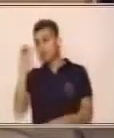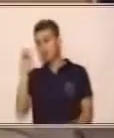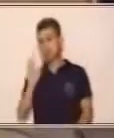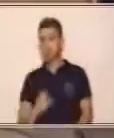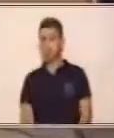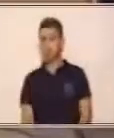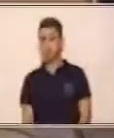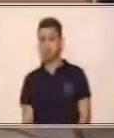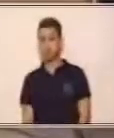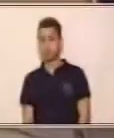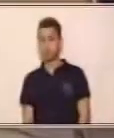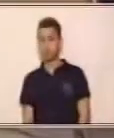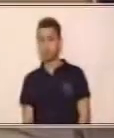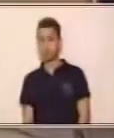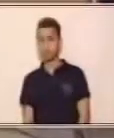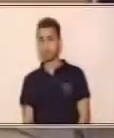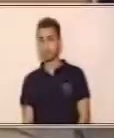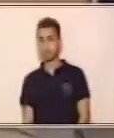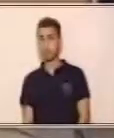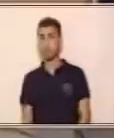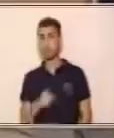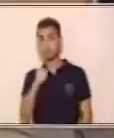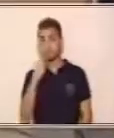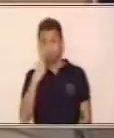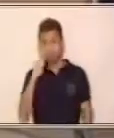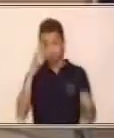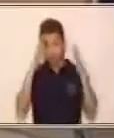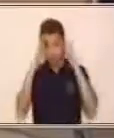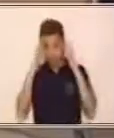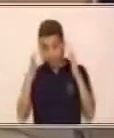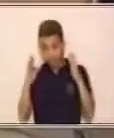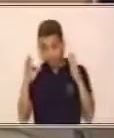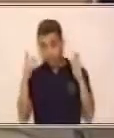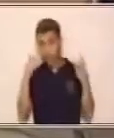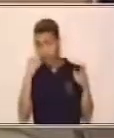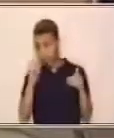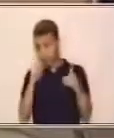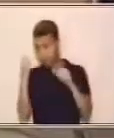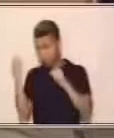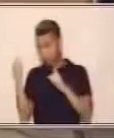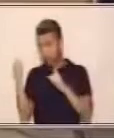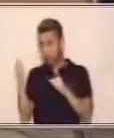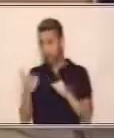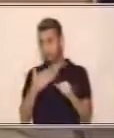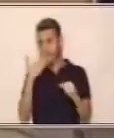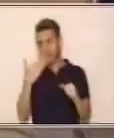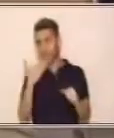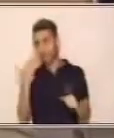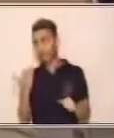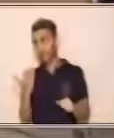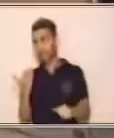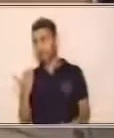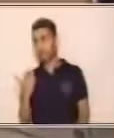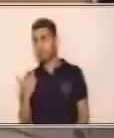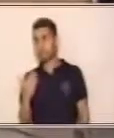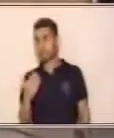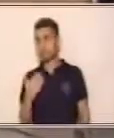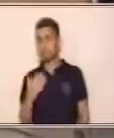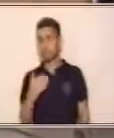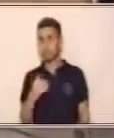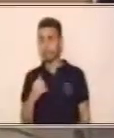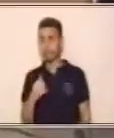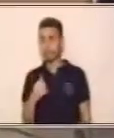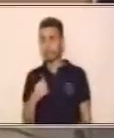0. Así que si estás poniendo atención y no te pierdes esta parte, se te va a hacer muy fácil. Así que lo voy a